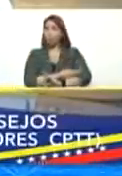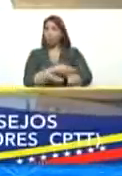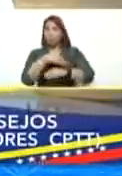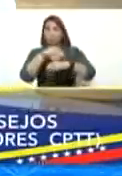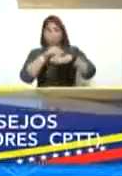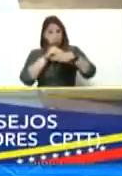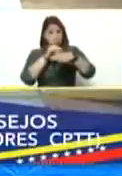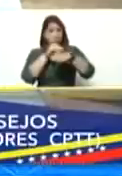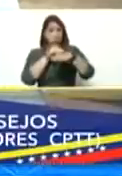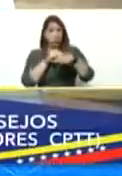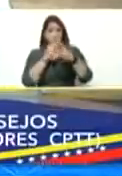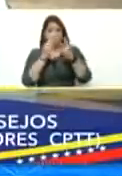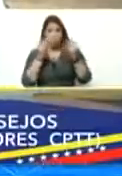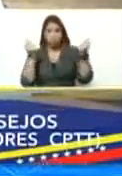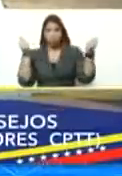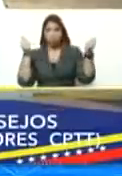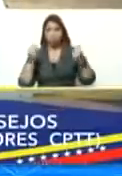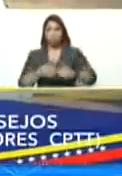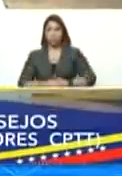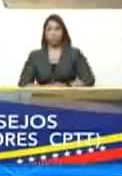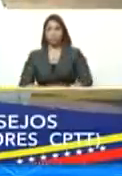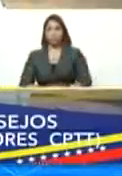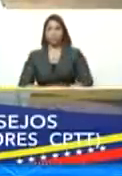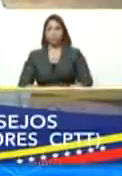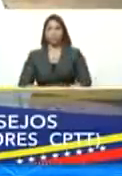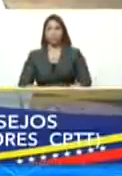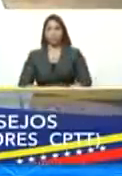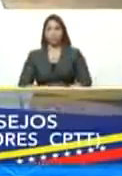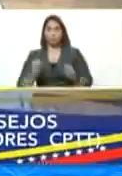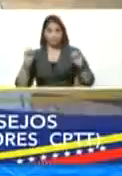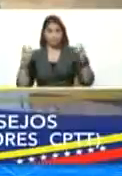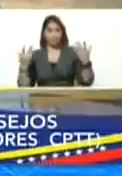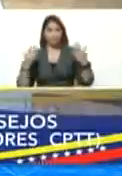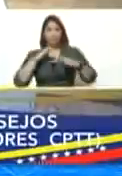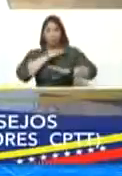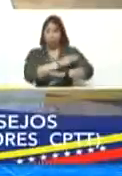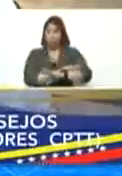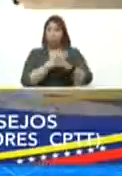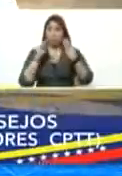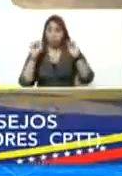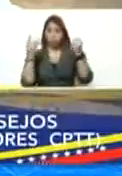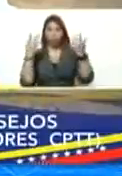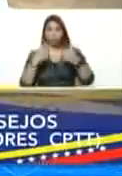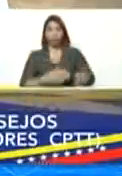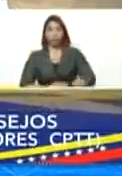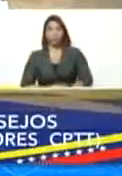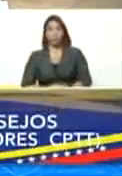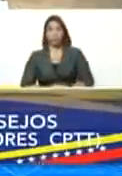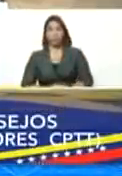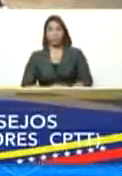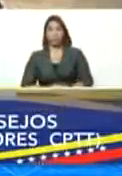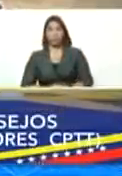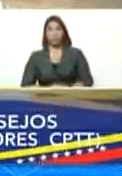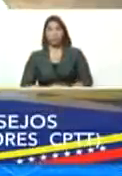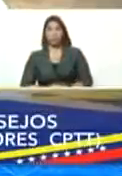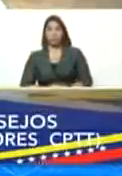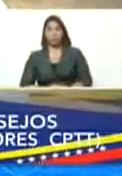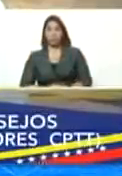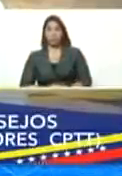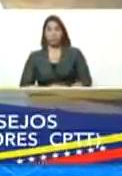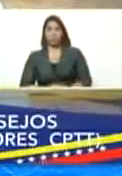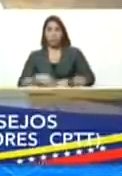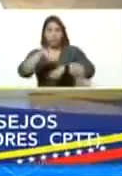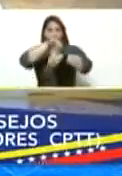curadores, ¿cómo que se dice? Curativos. Tengo poderes curativos, mira. Te agarro, yo mismo te echo cuchillo ahí en la